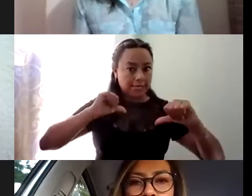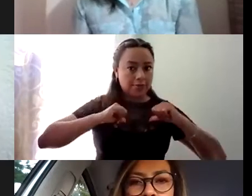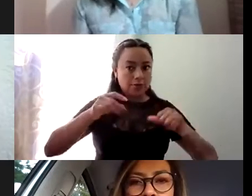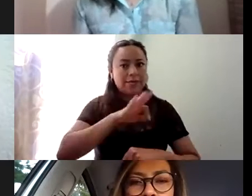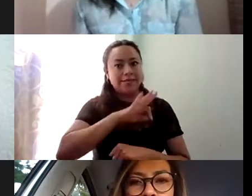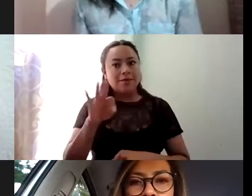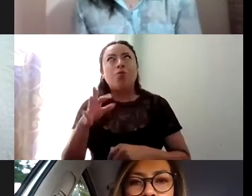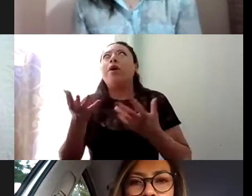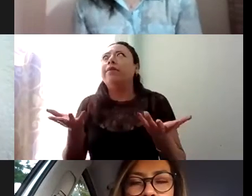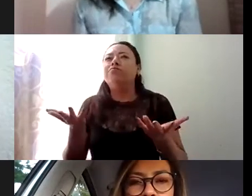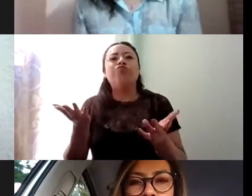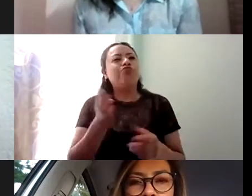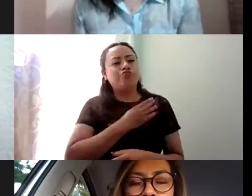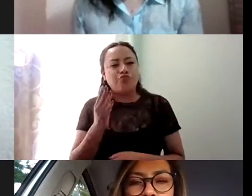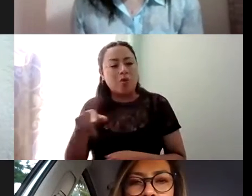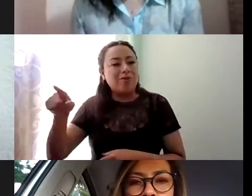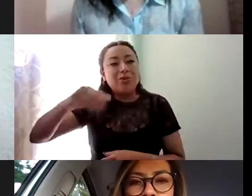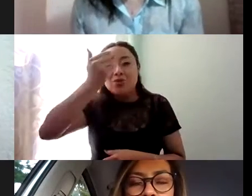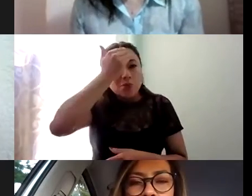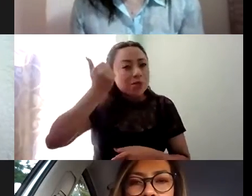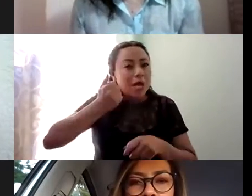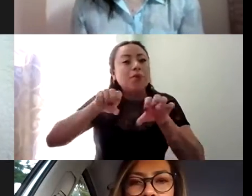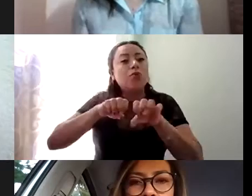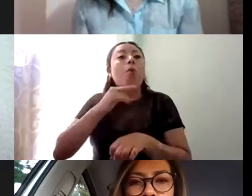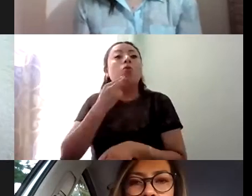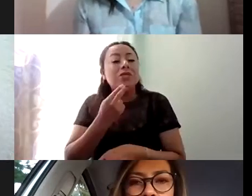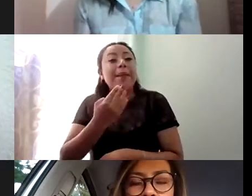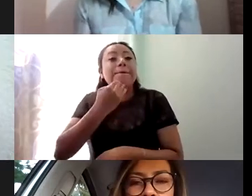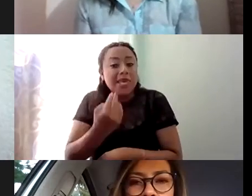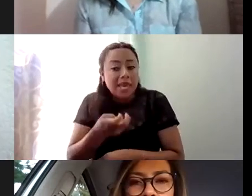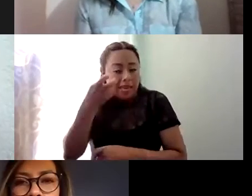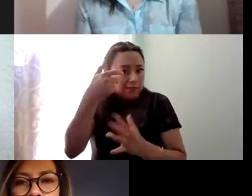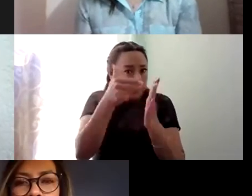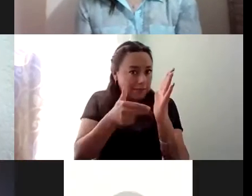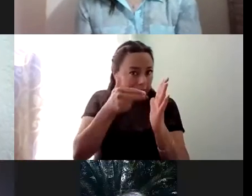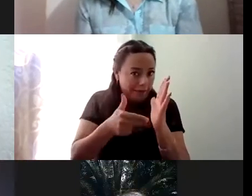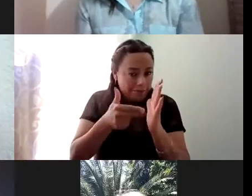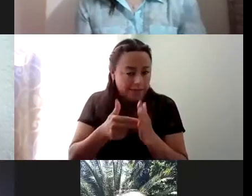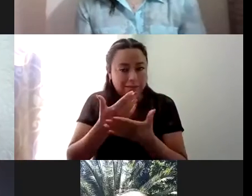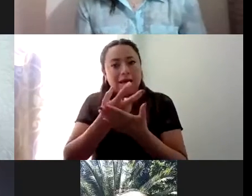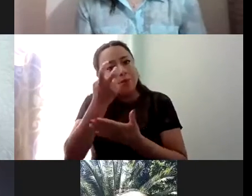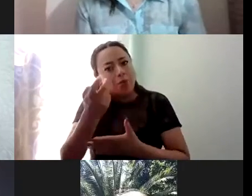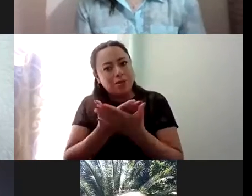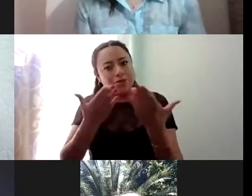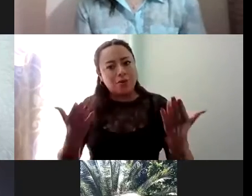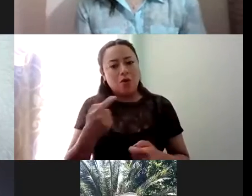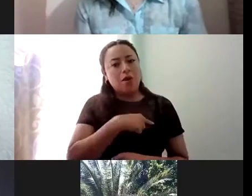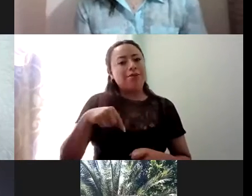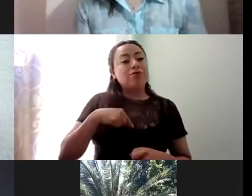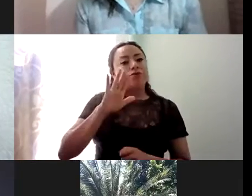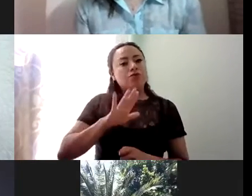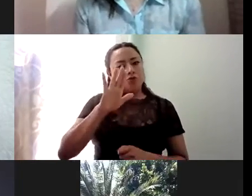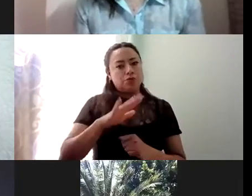no han sabido hacer buen uso de estas herramientas y entonces pues también ahora los tenemos completamente